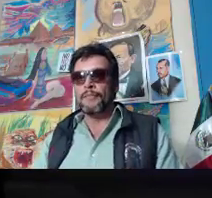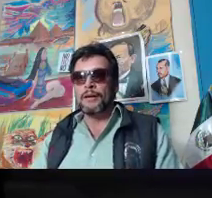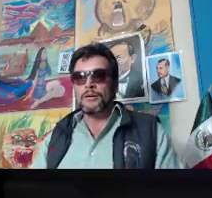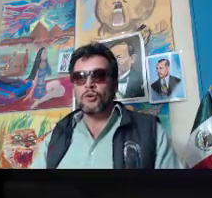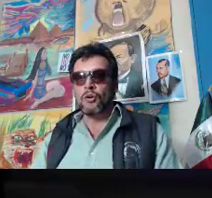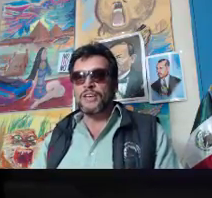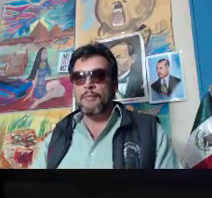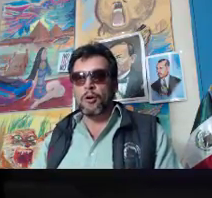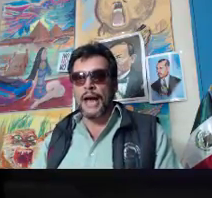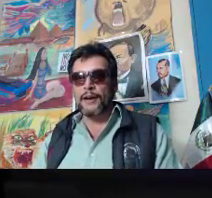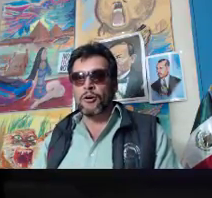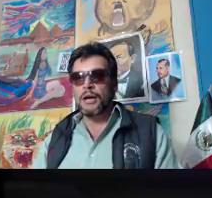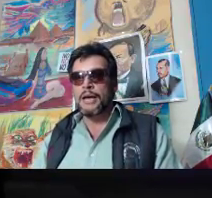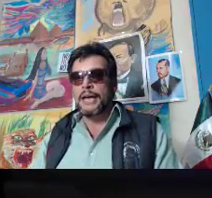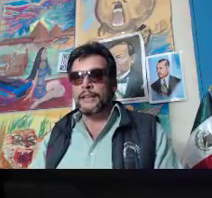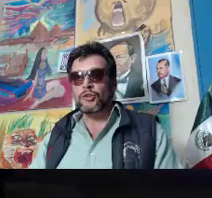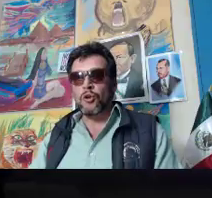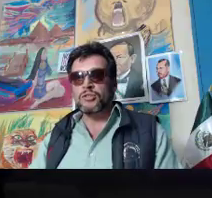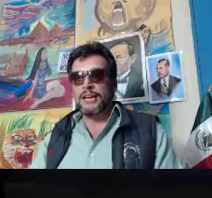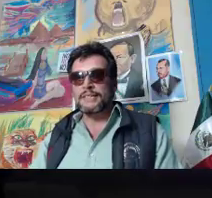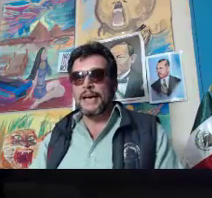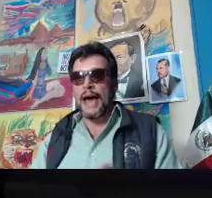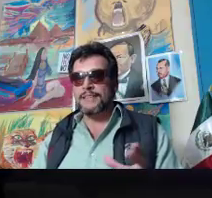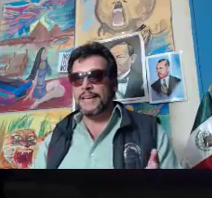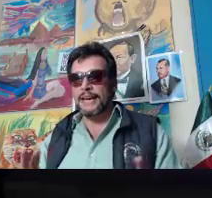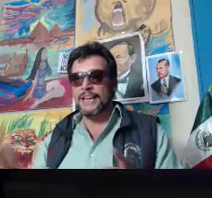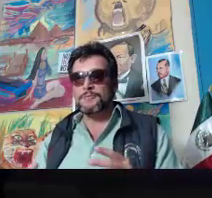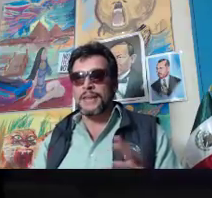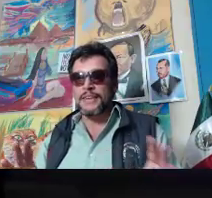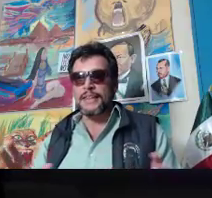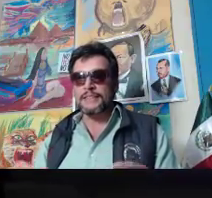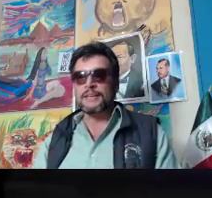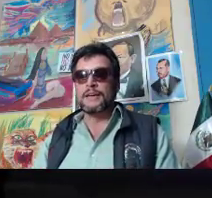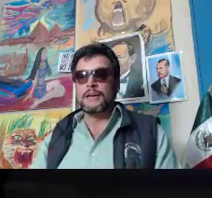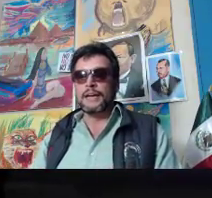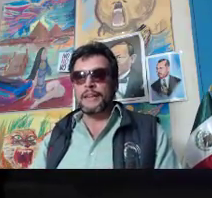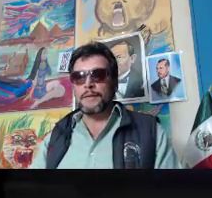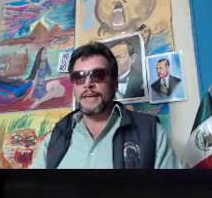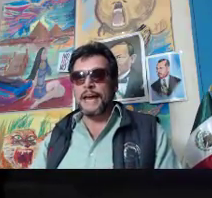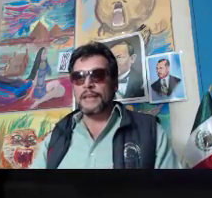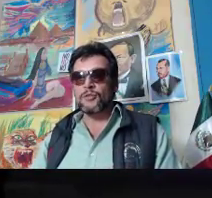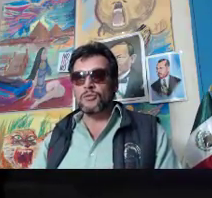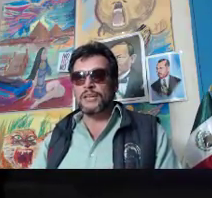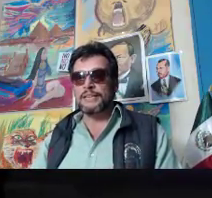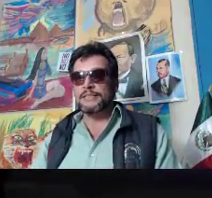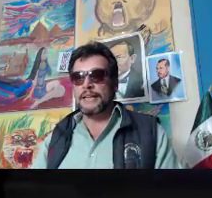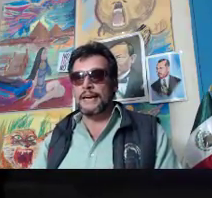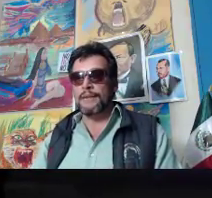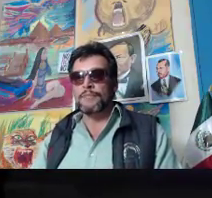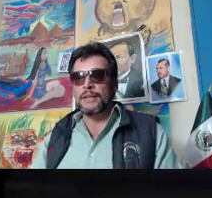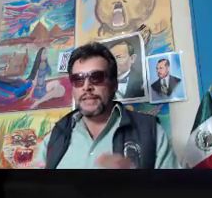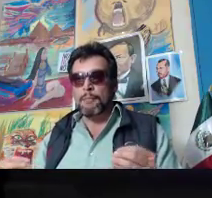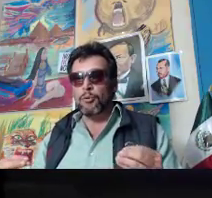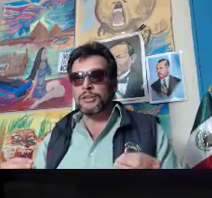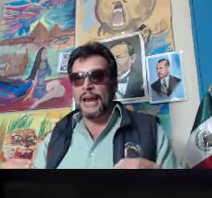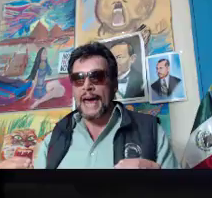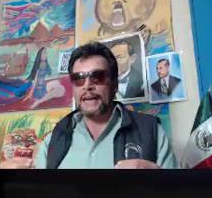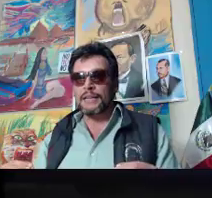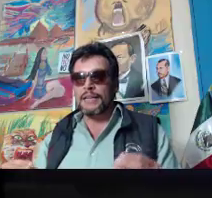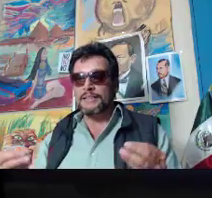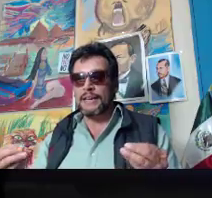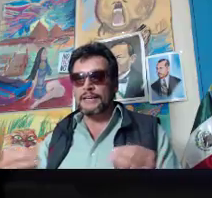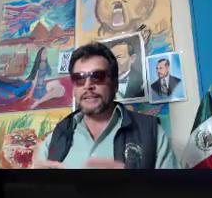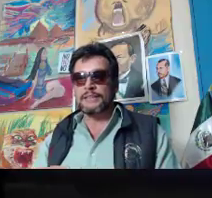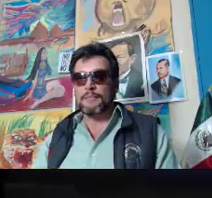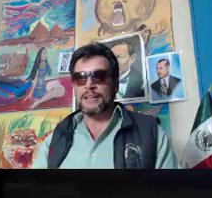prianistas, no se abocaron entonces a hacer las medidas que debían entonces de